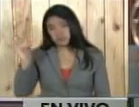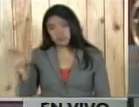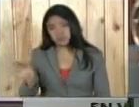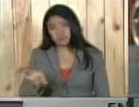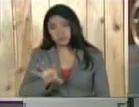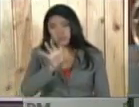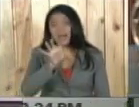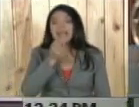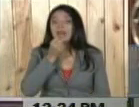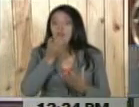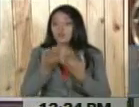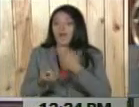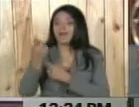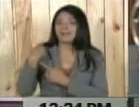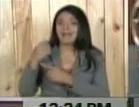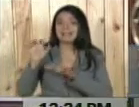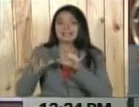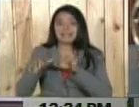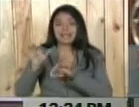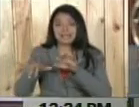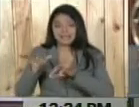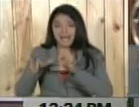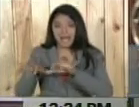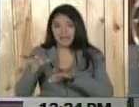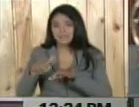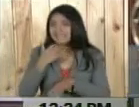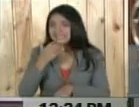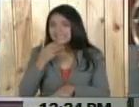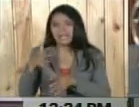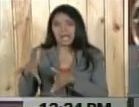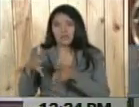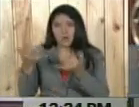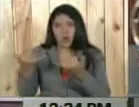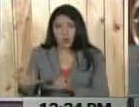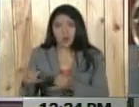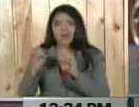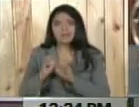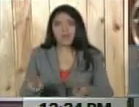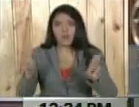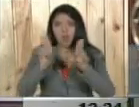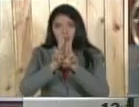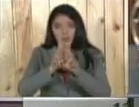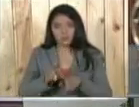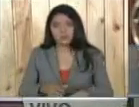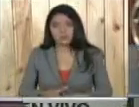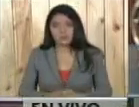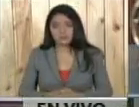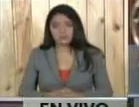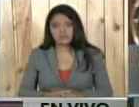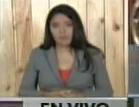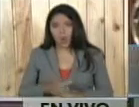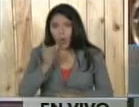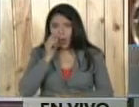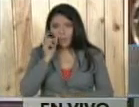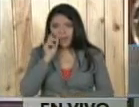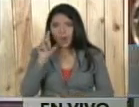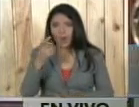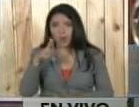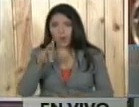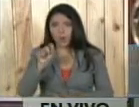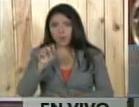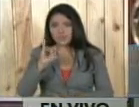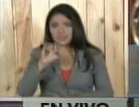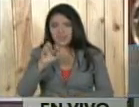y le comentaba ayer al secretario general recién electo de la Organización de Naciones Unidas, señor Antonio Guterres, allí en